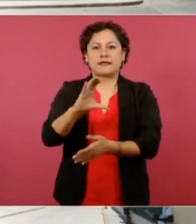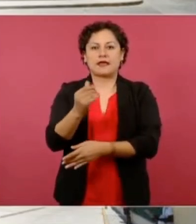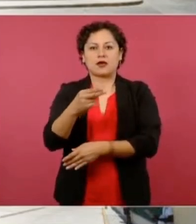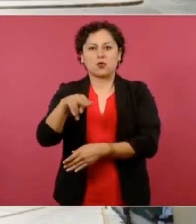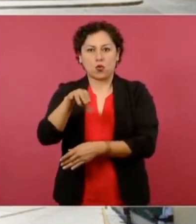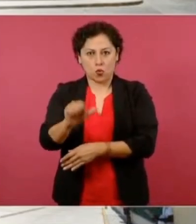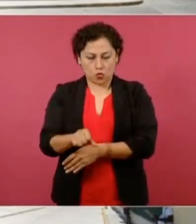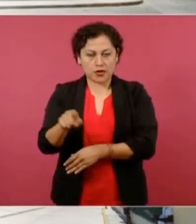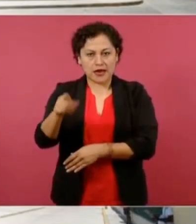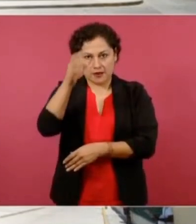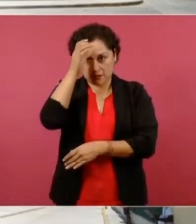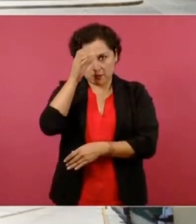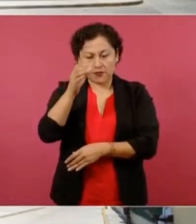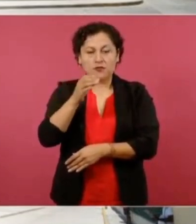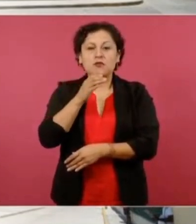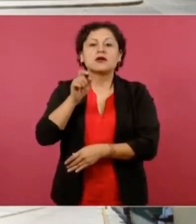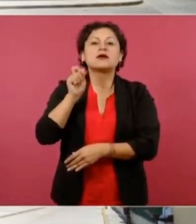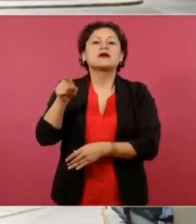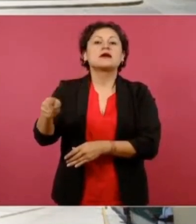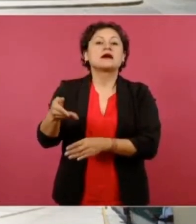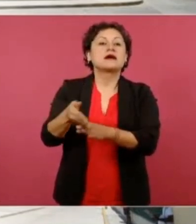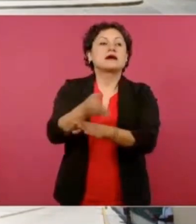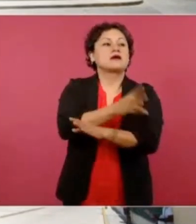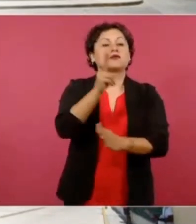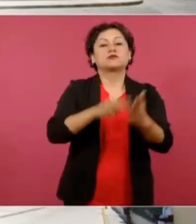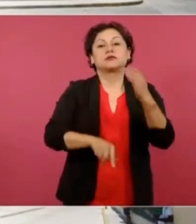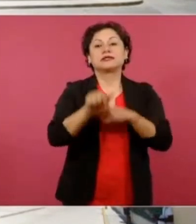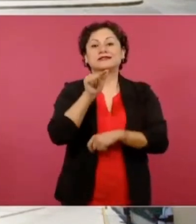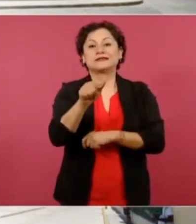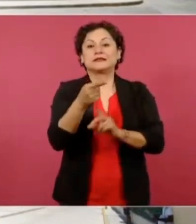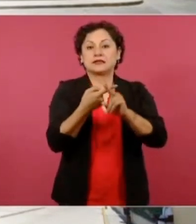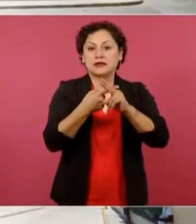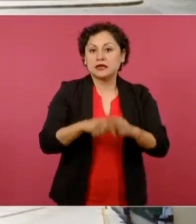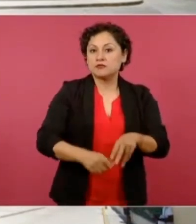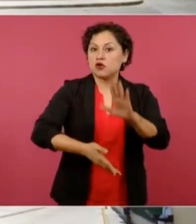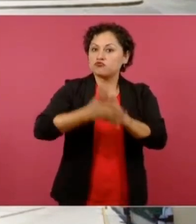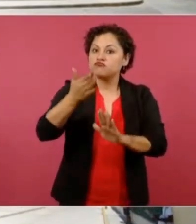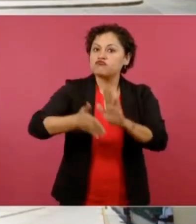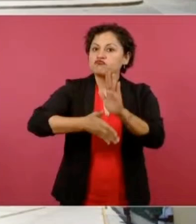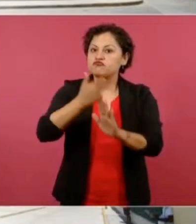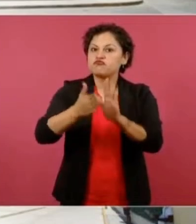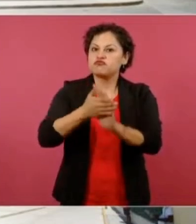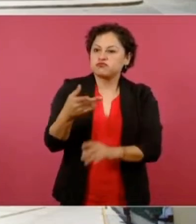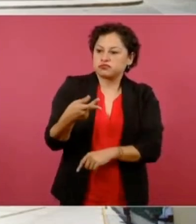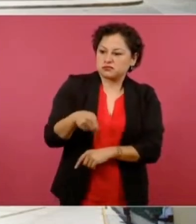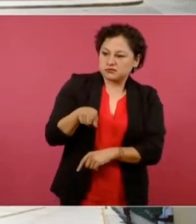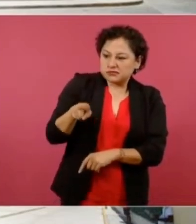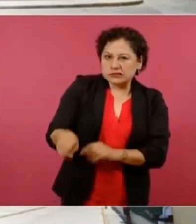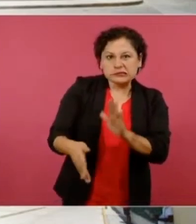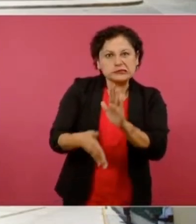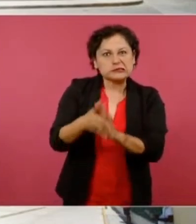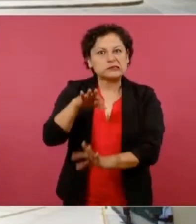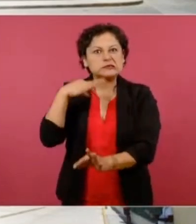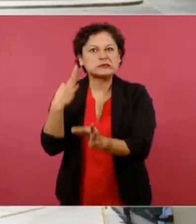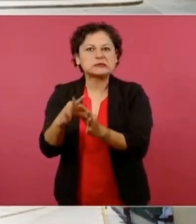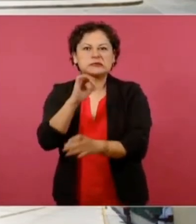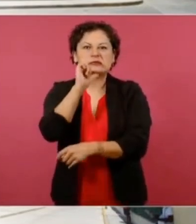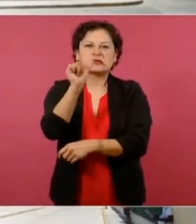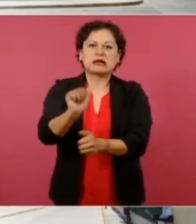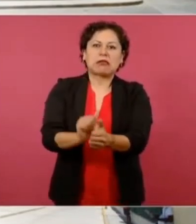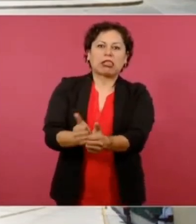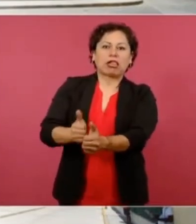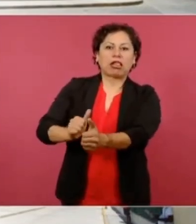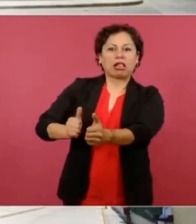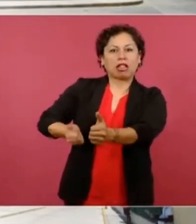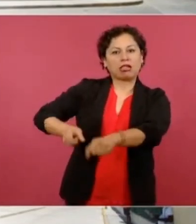su construcción en 2017, pero que presentaba grandes retrasos para su conclusión. Se